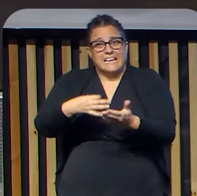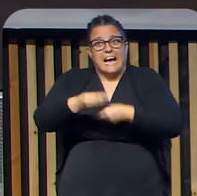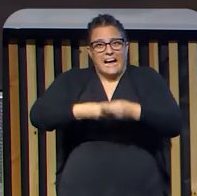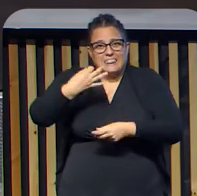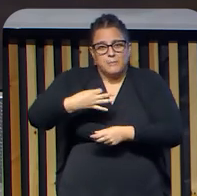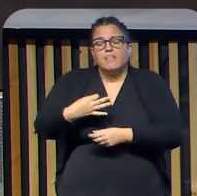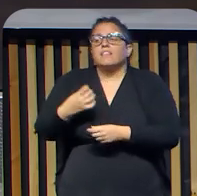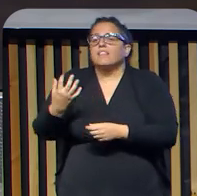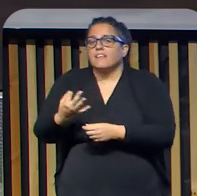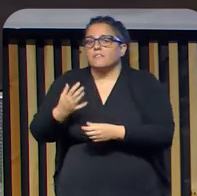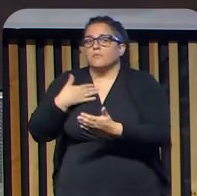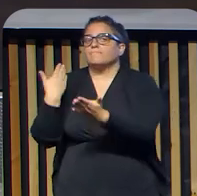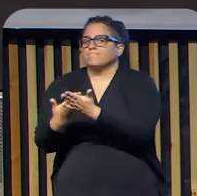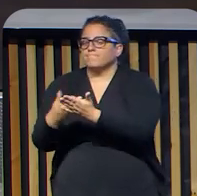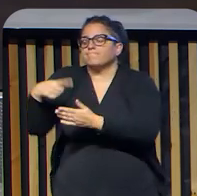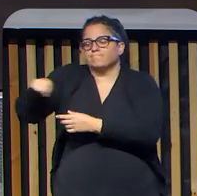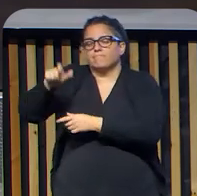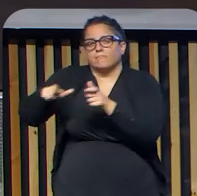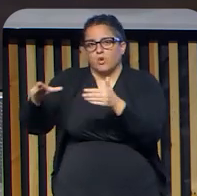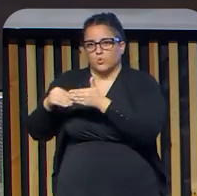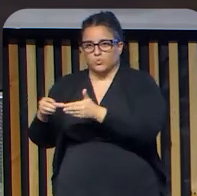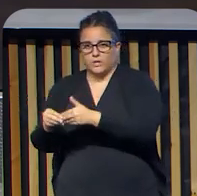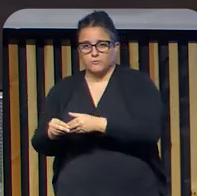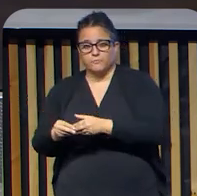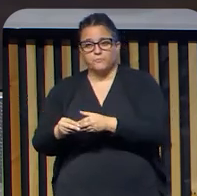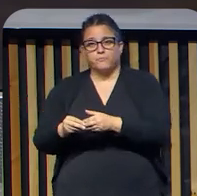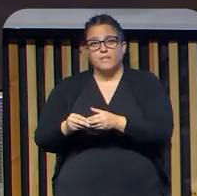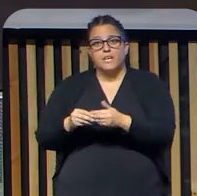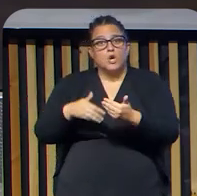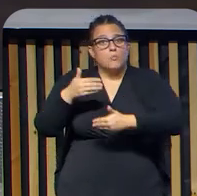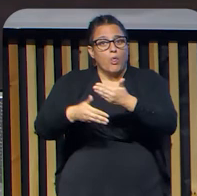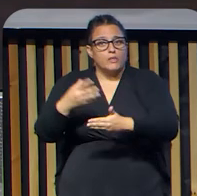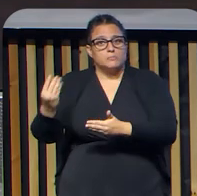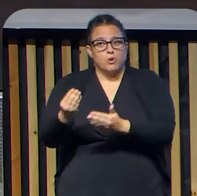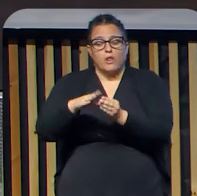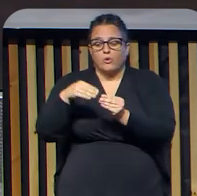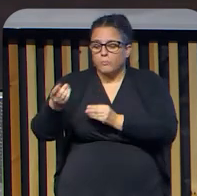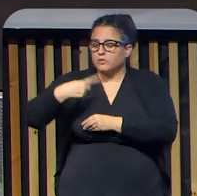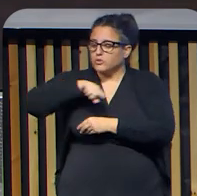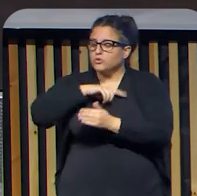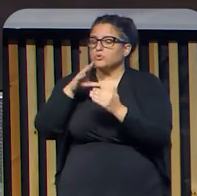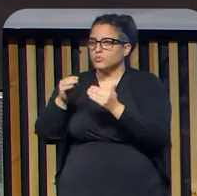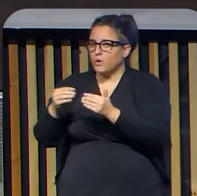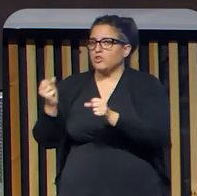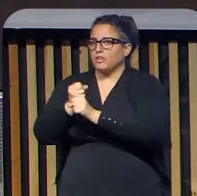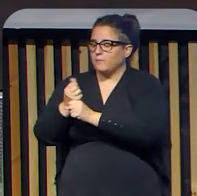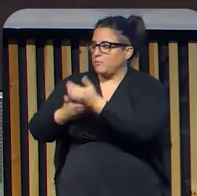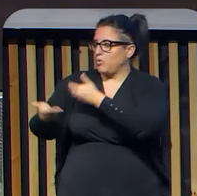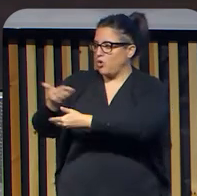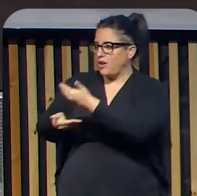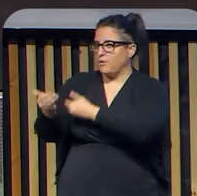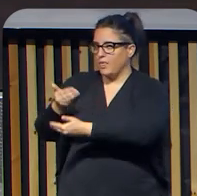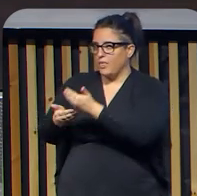también a veces a posteriores es decir esto que estáis mandando la ciudadanía la ciudadanía lo entiende hacemos focos groups con